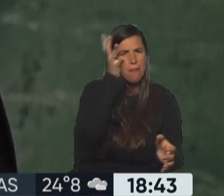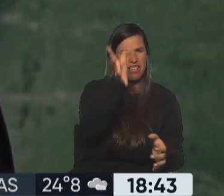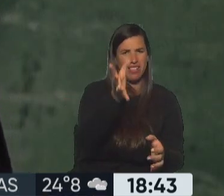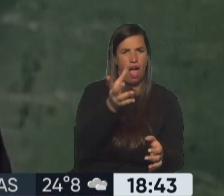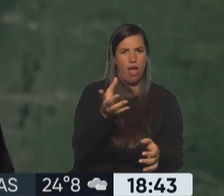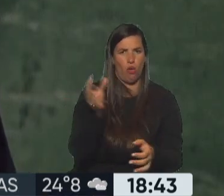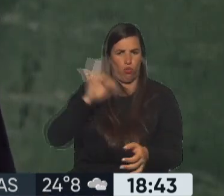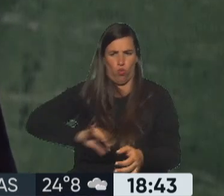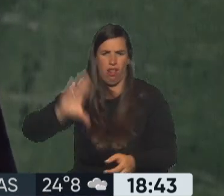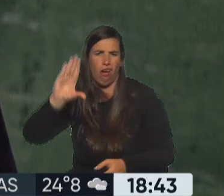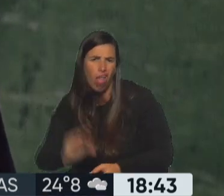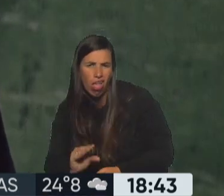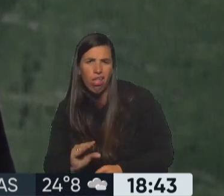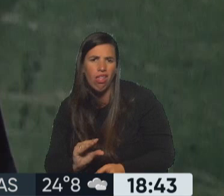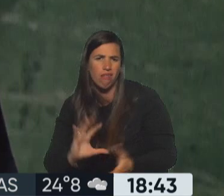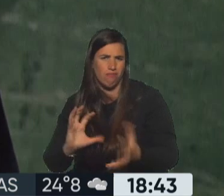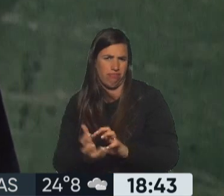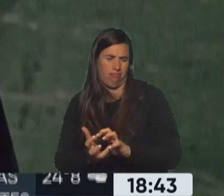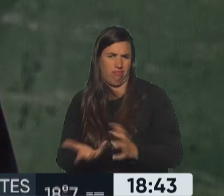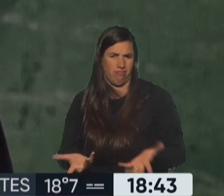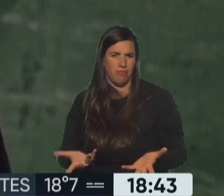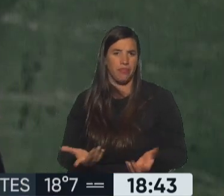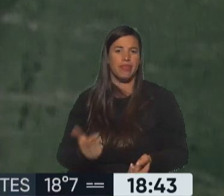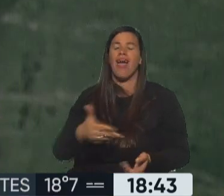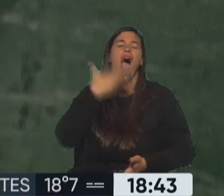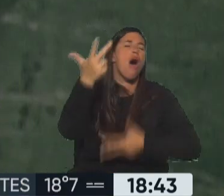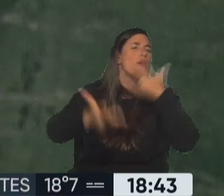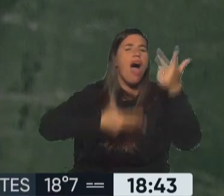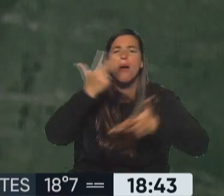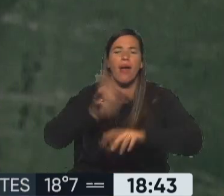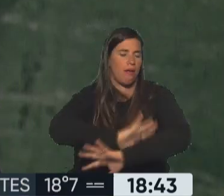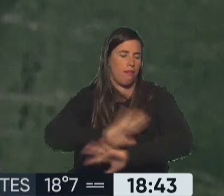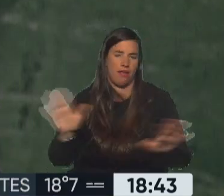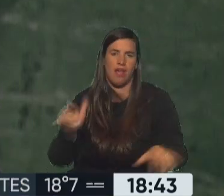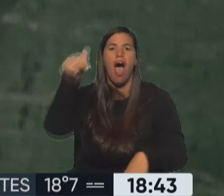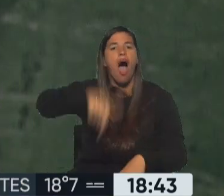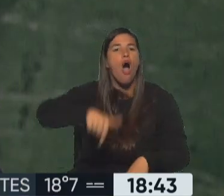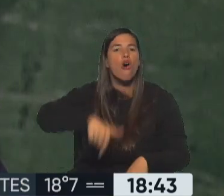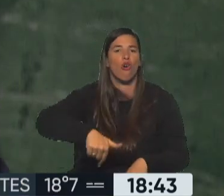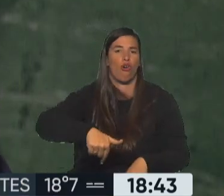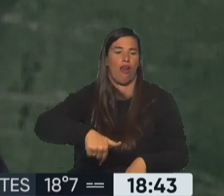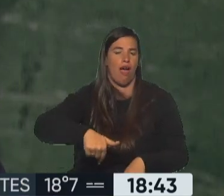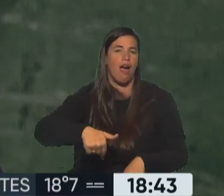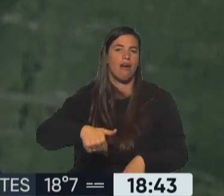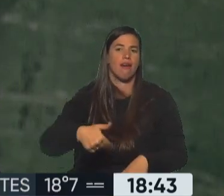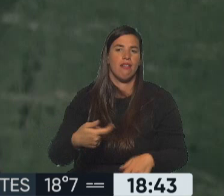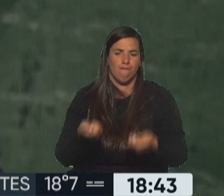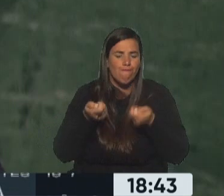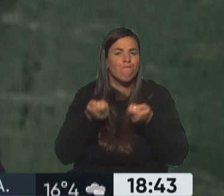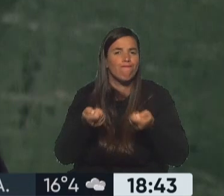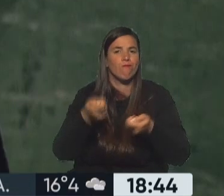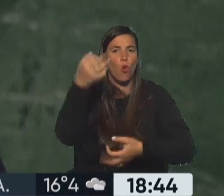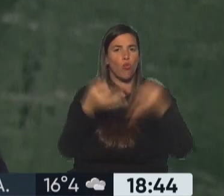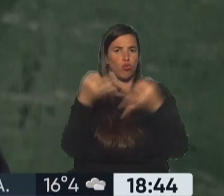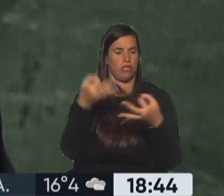tiempo para seguir hablando, es hora de promover la justicia social en el mundo. El Fondo Monetario